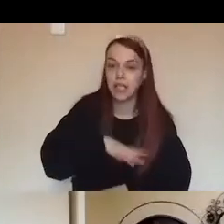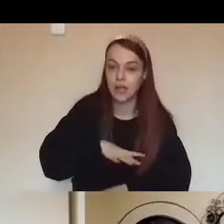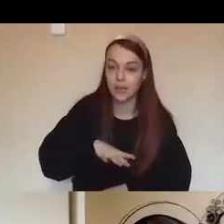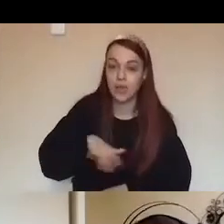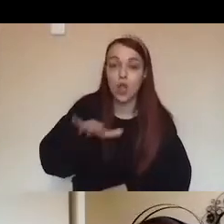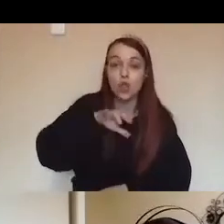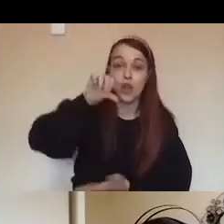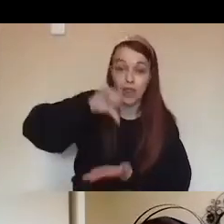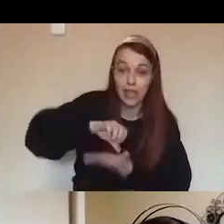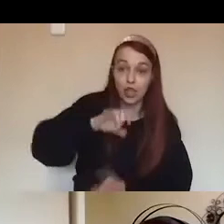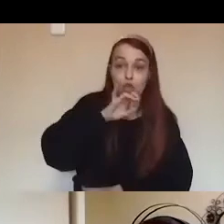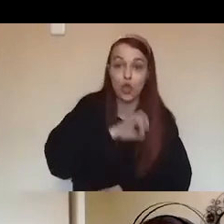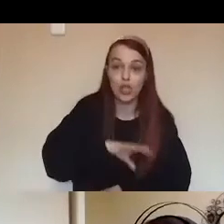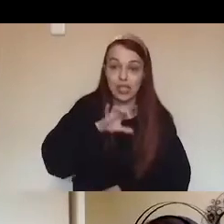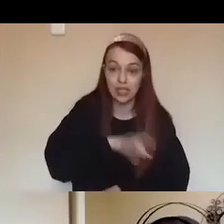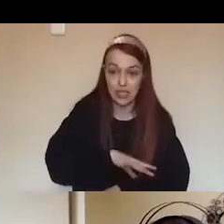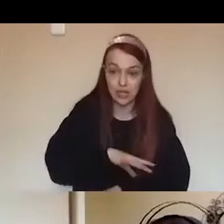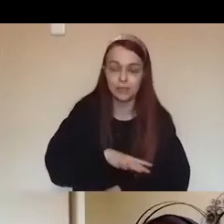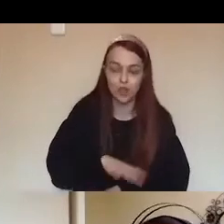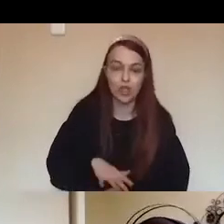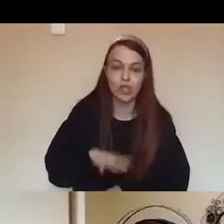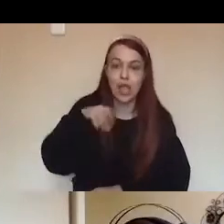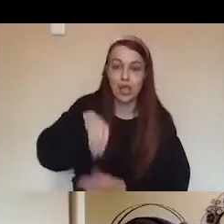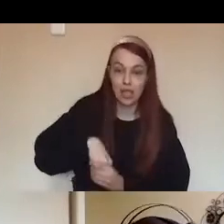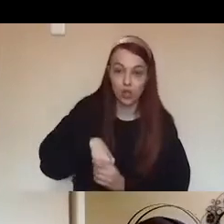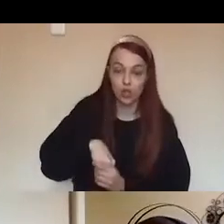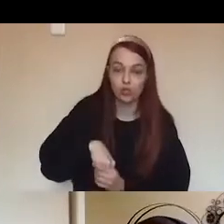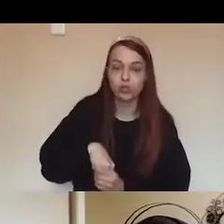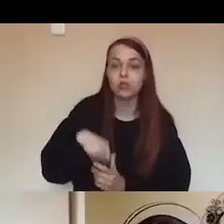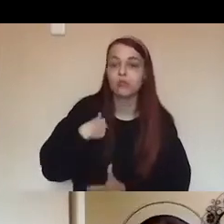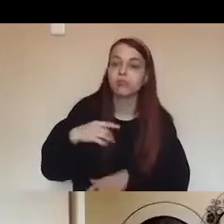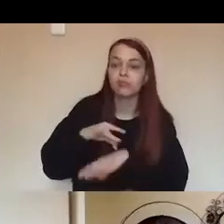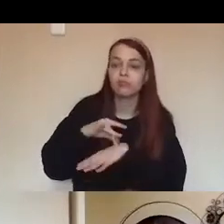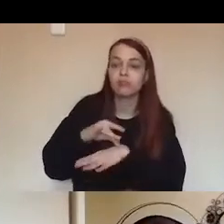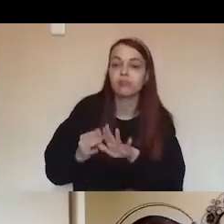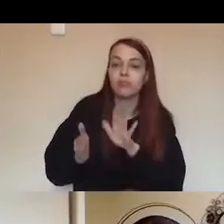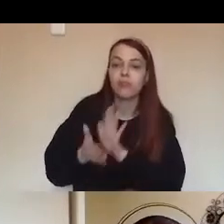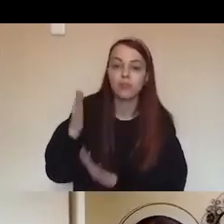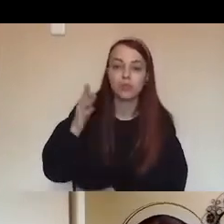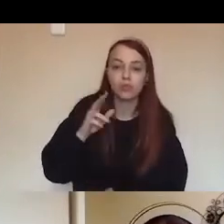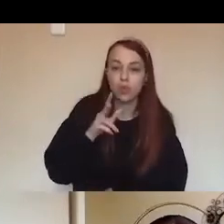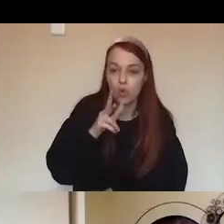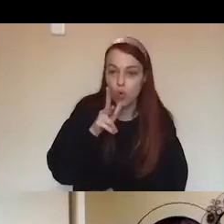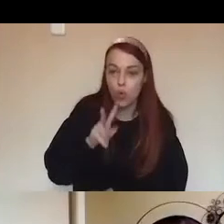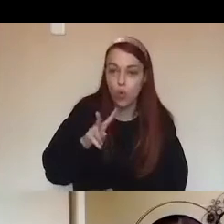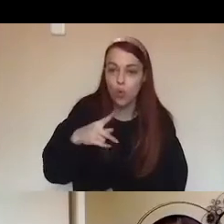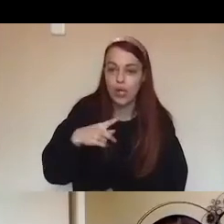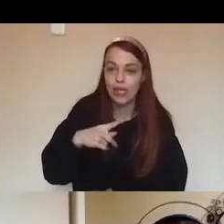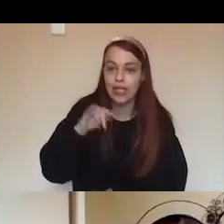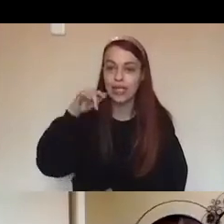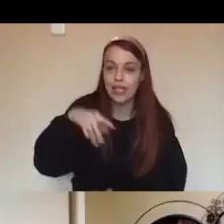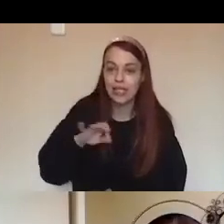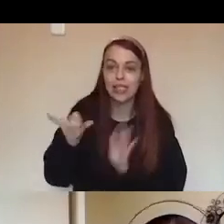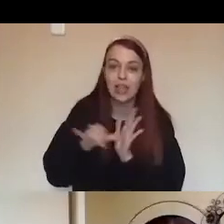de Chile. Y dentro de esto los llevo a la región de O'Higgins, que está cercana a la